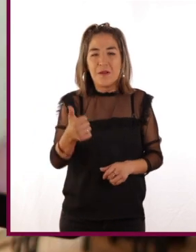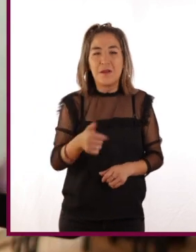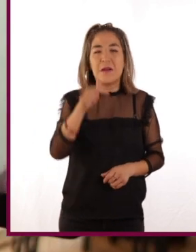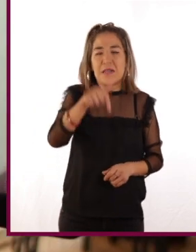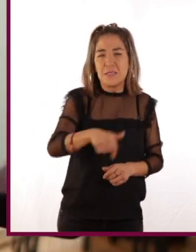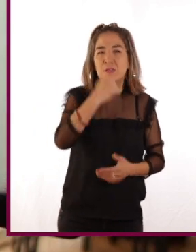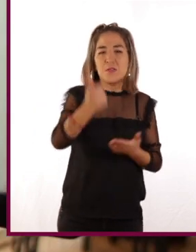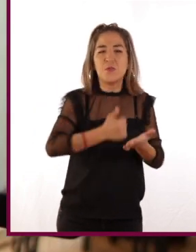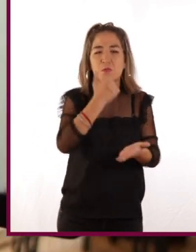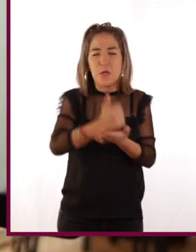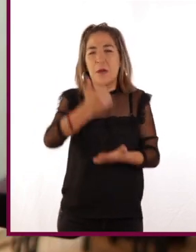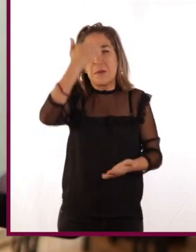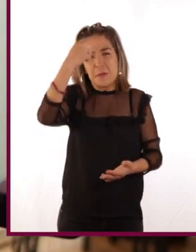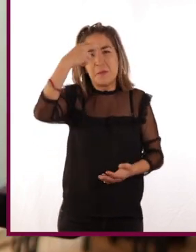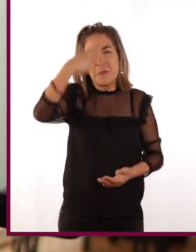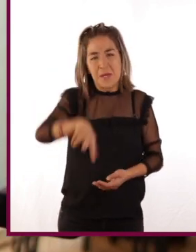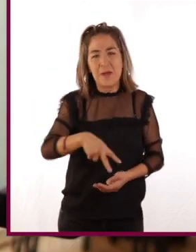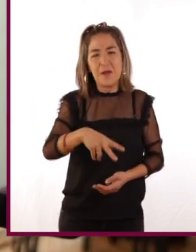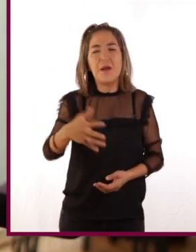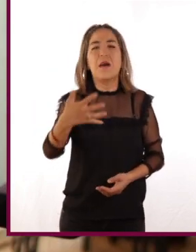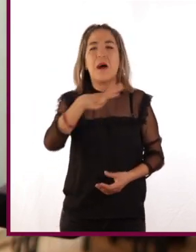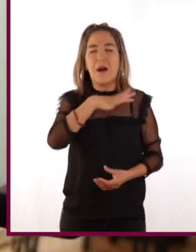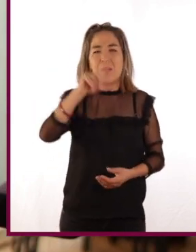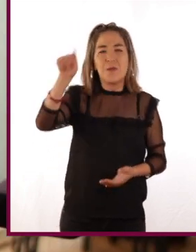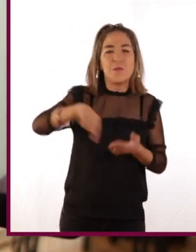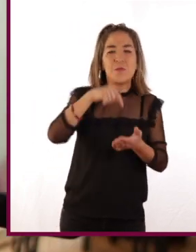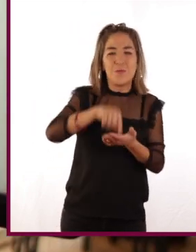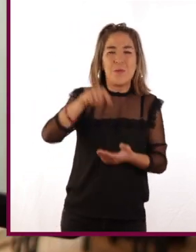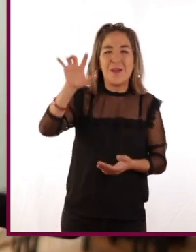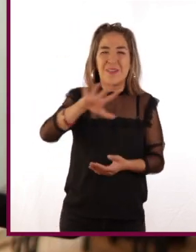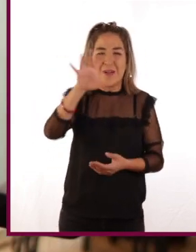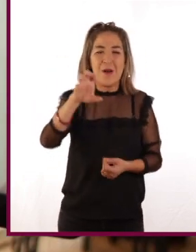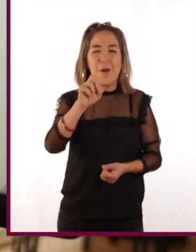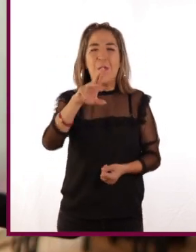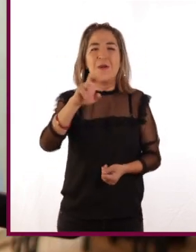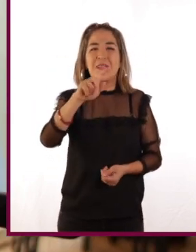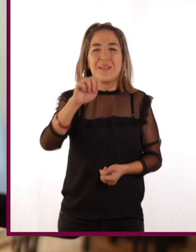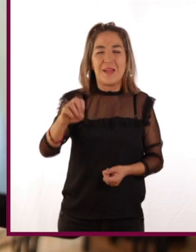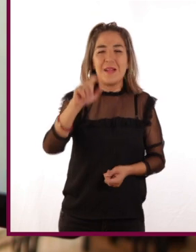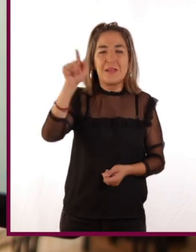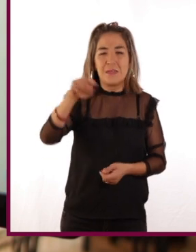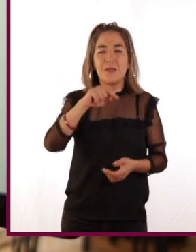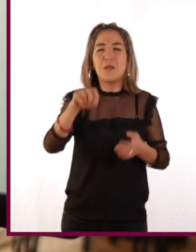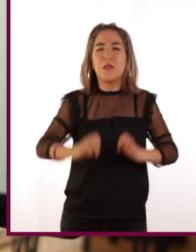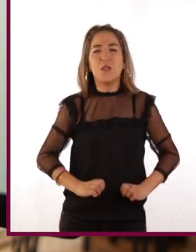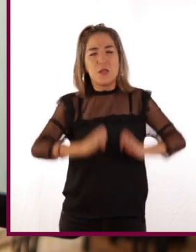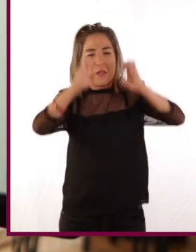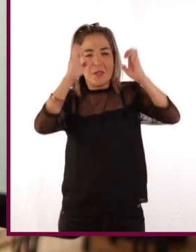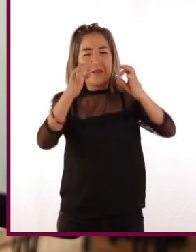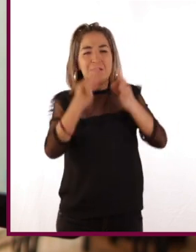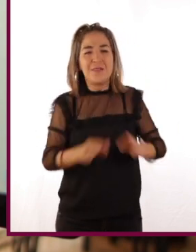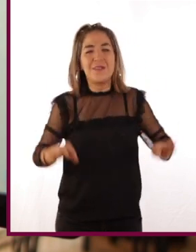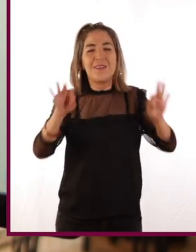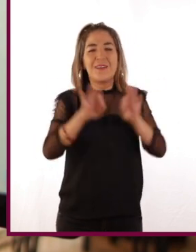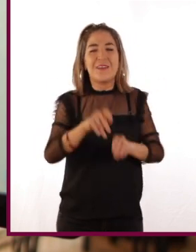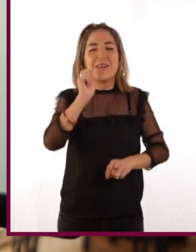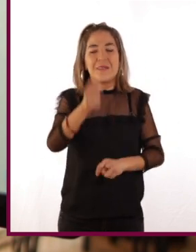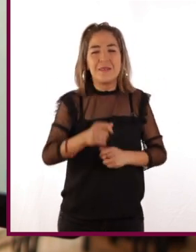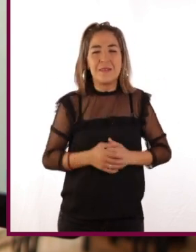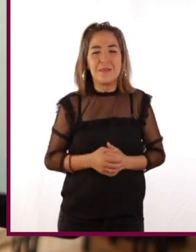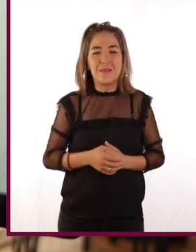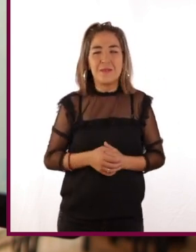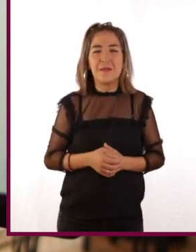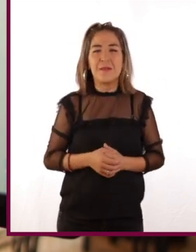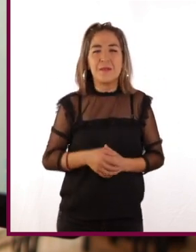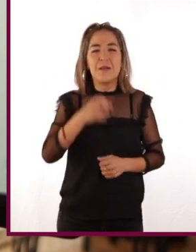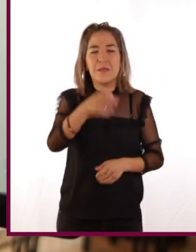otra que sí conocemos, bueno, aquí en la Ciudad de México tenemos en el oriente un edificio muy